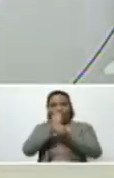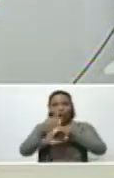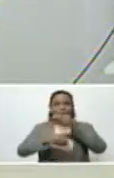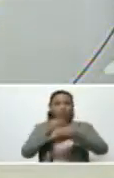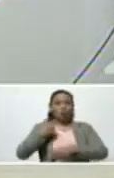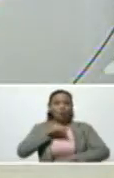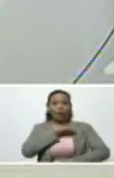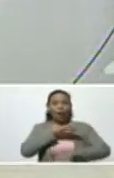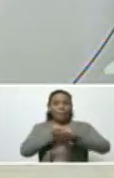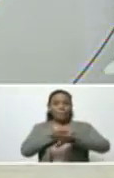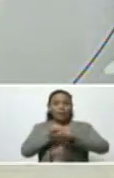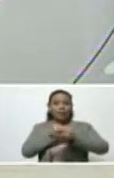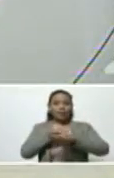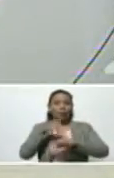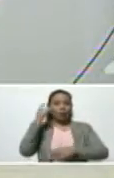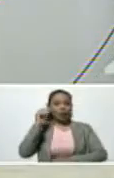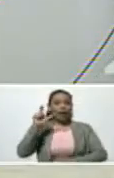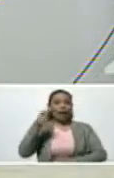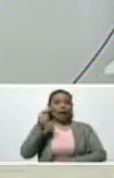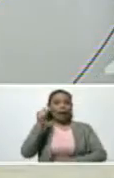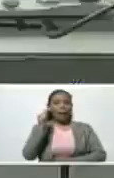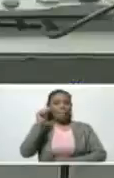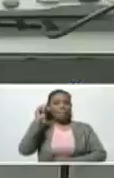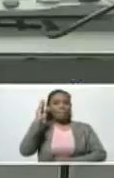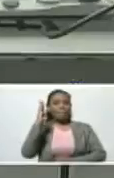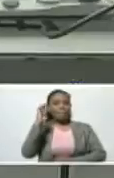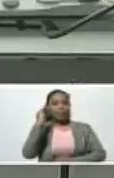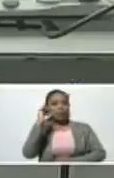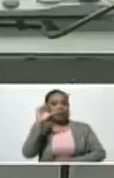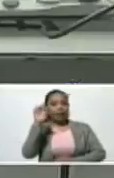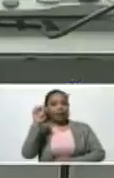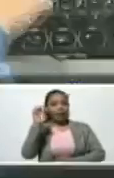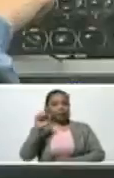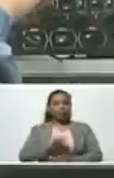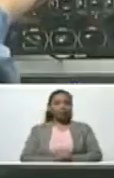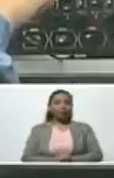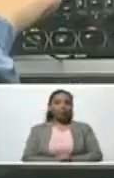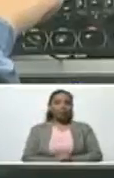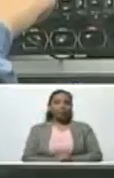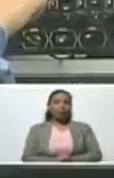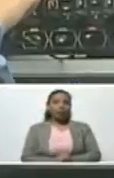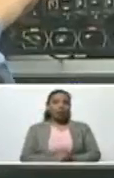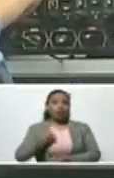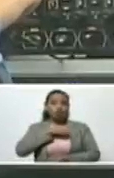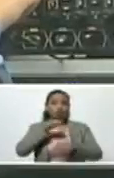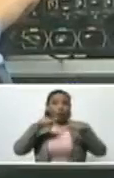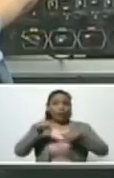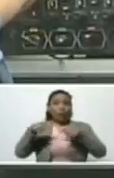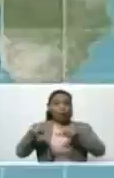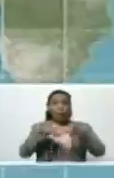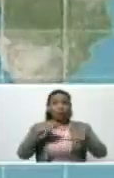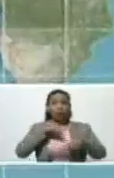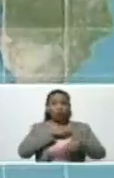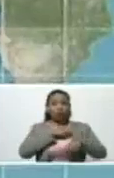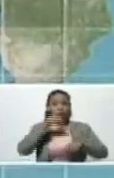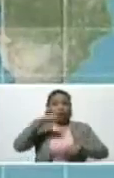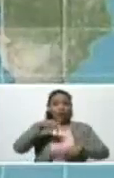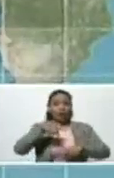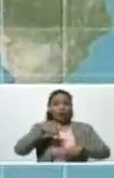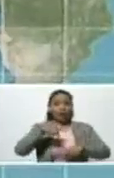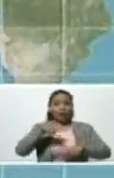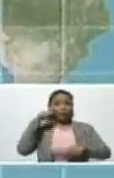ministra Graviela Jiménez. Estamos en un espacio donde nosotros vamos